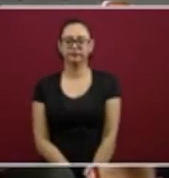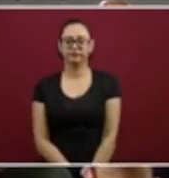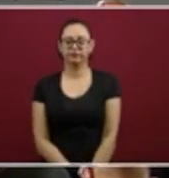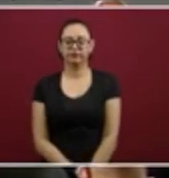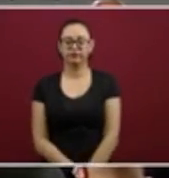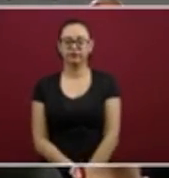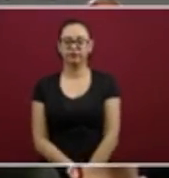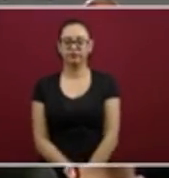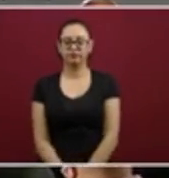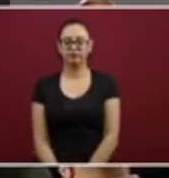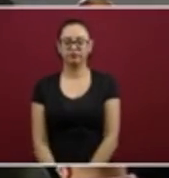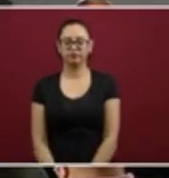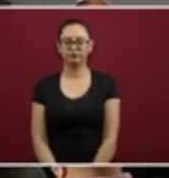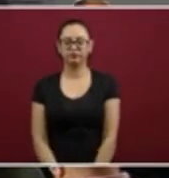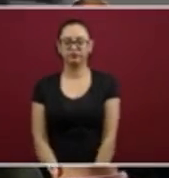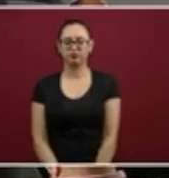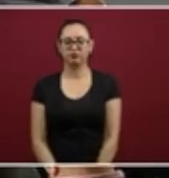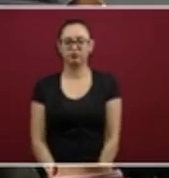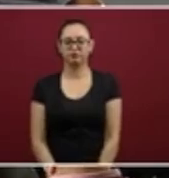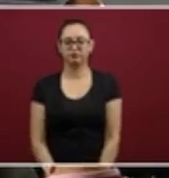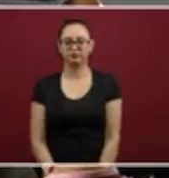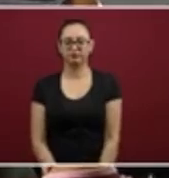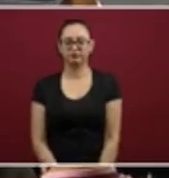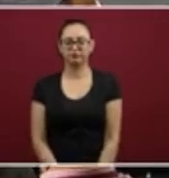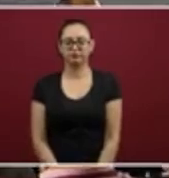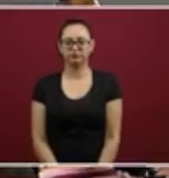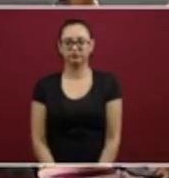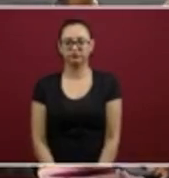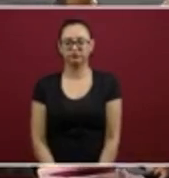Gracias. Bueno,